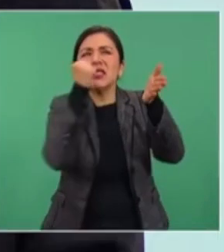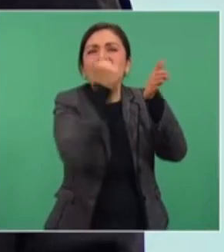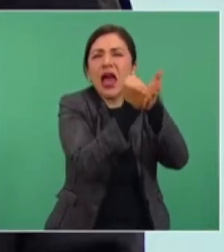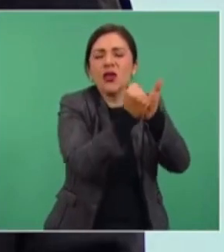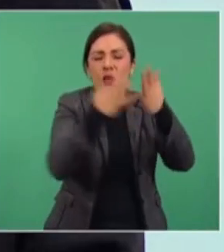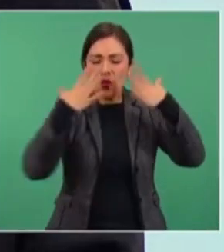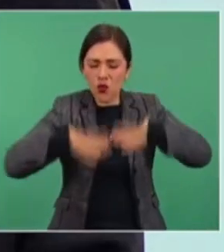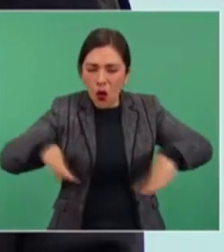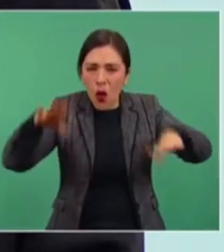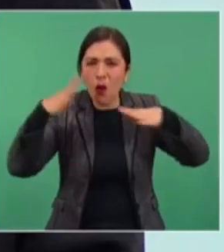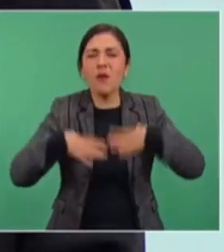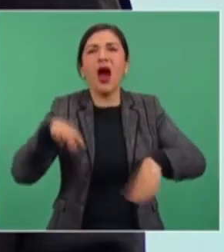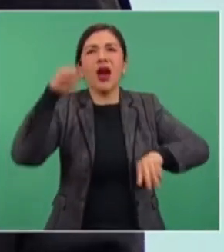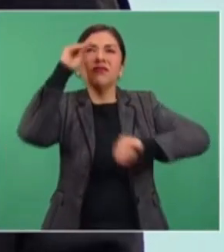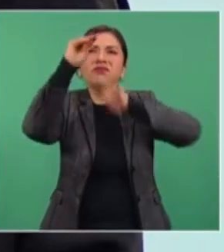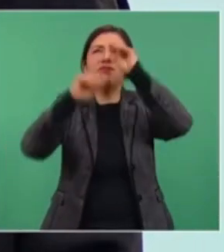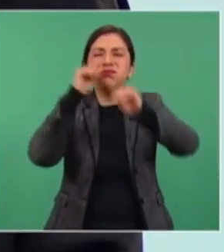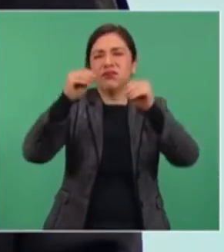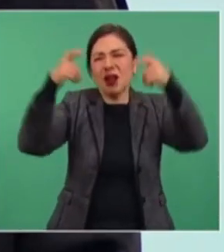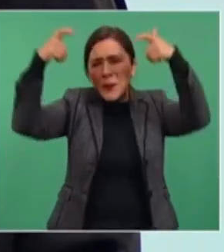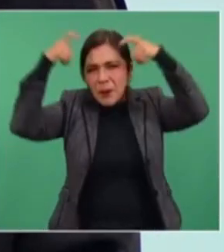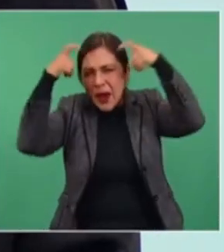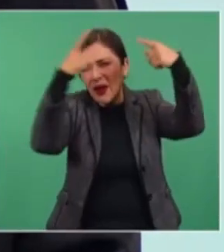vestimentas, ornamentaciones,